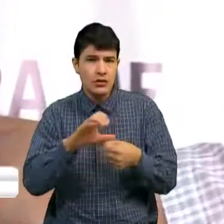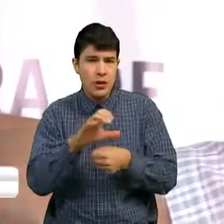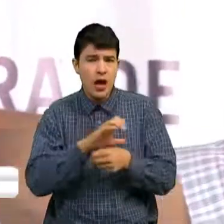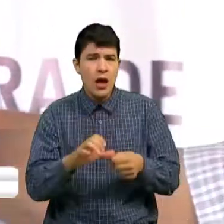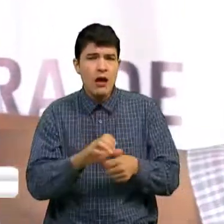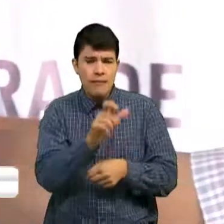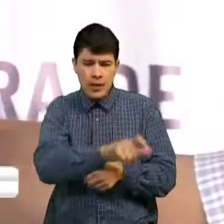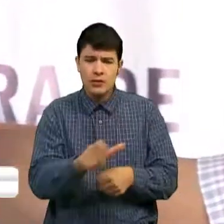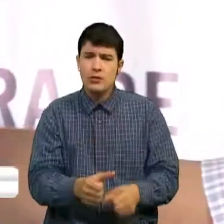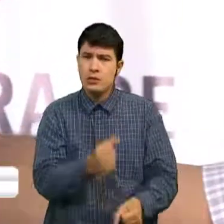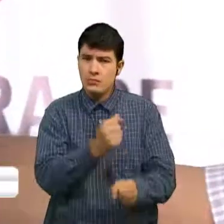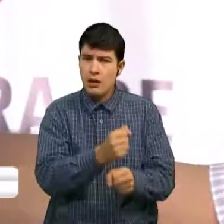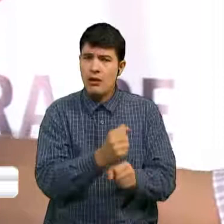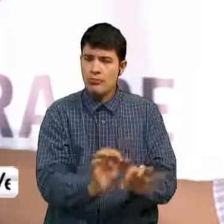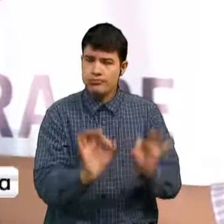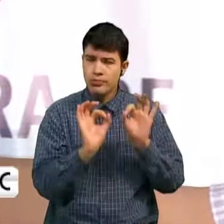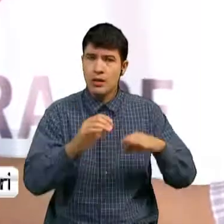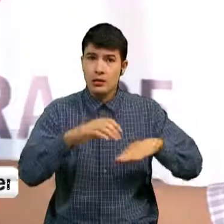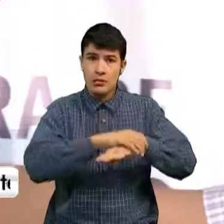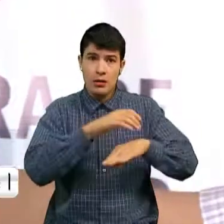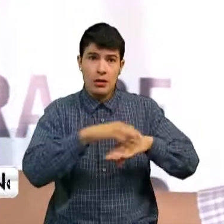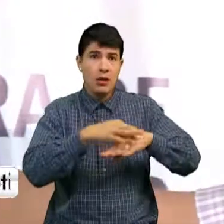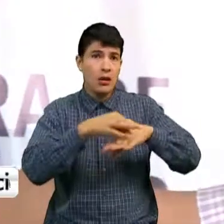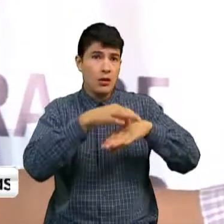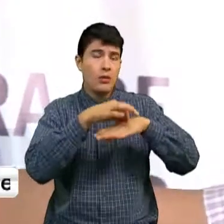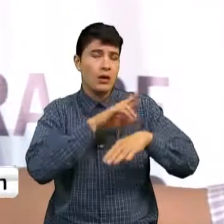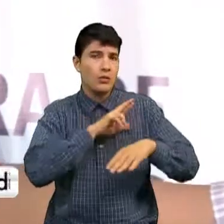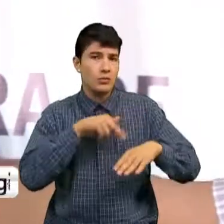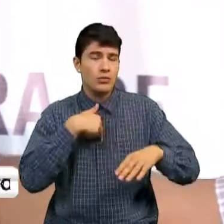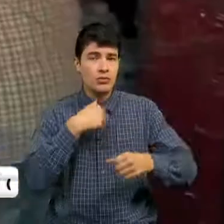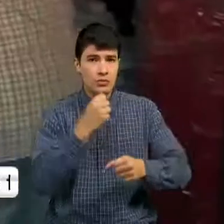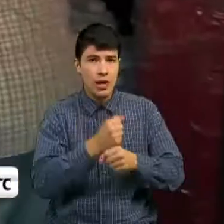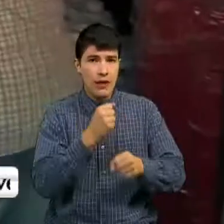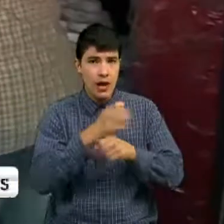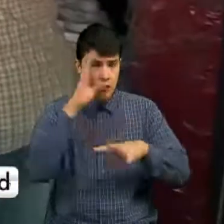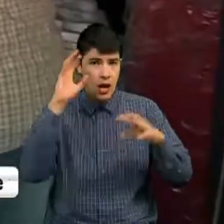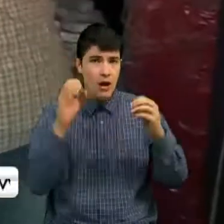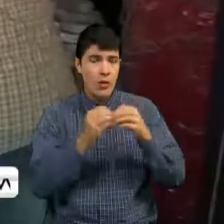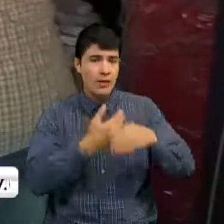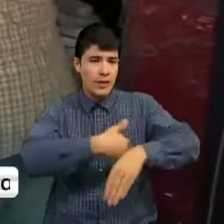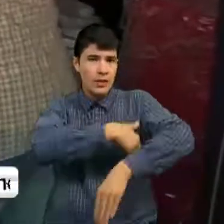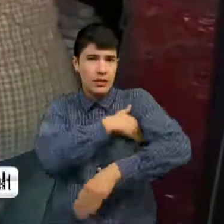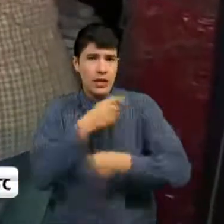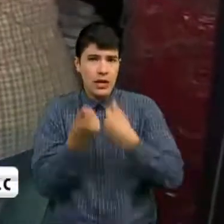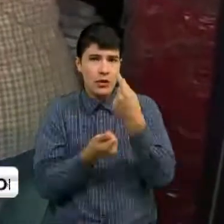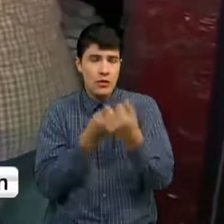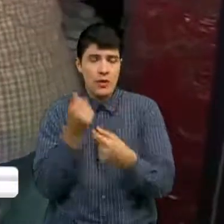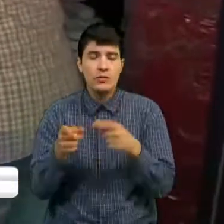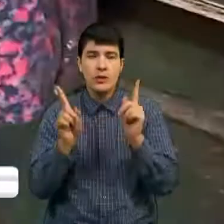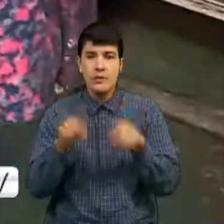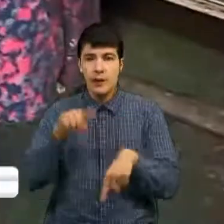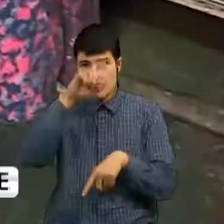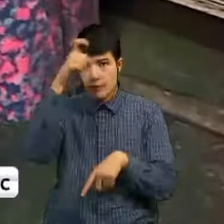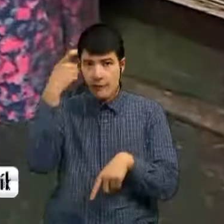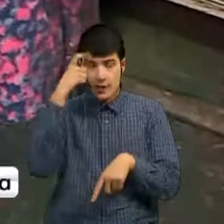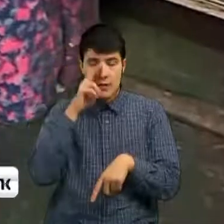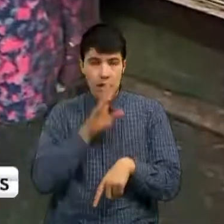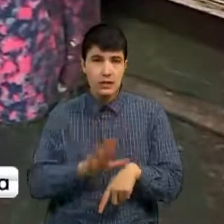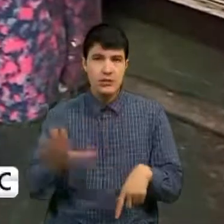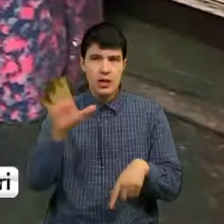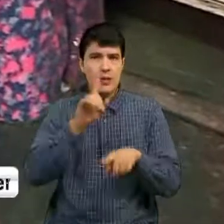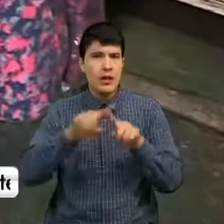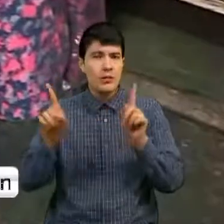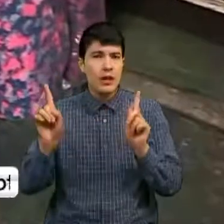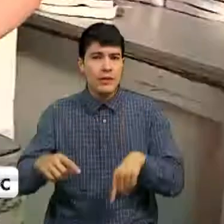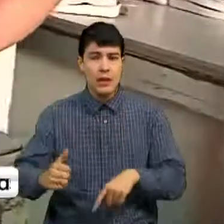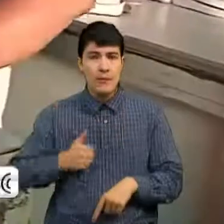calificada en tema al calzado y el cuero y estamos trabajando con el ministerio de comercio y con el gobierno nacional en cúcuta ciudad maquila pero también podemos aprovechar la llegada